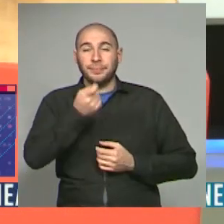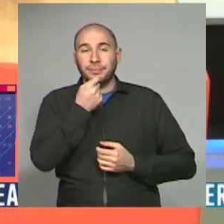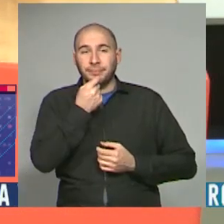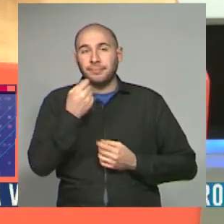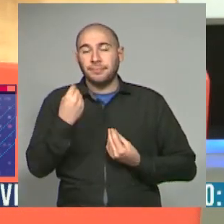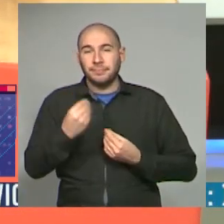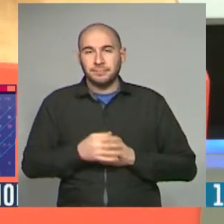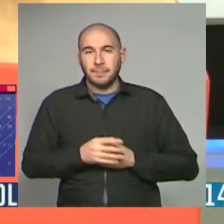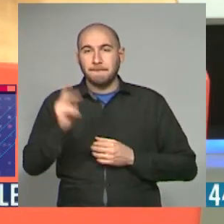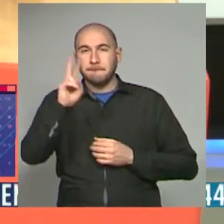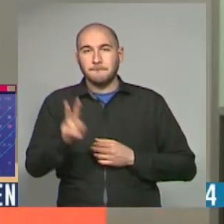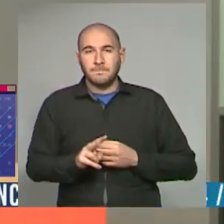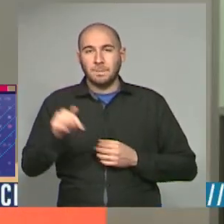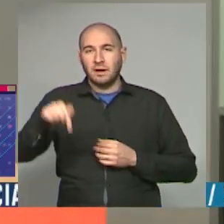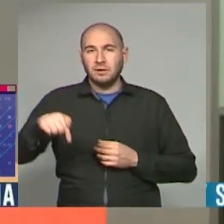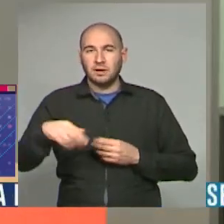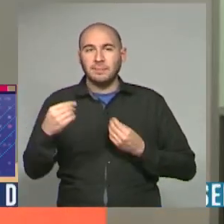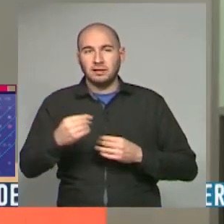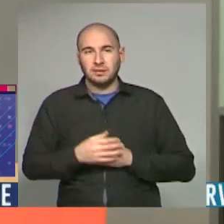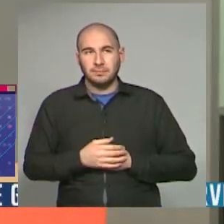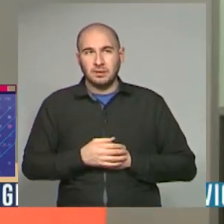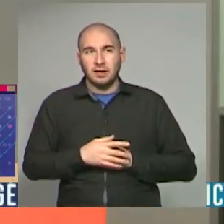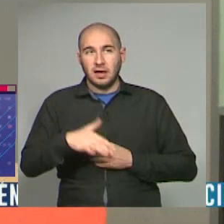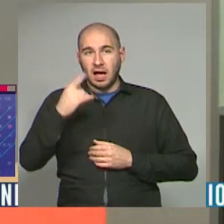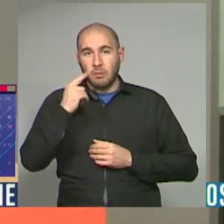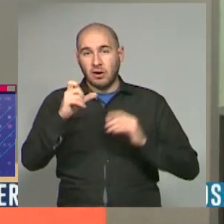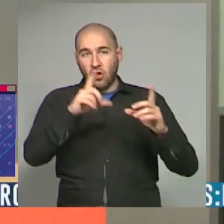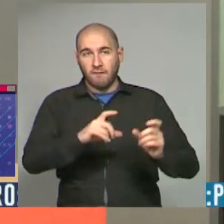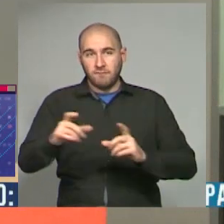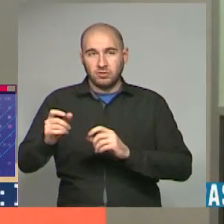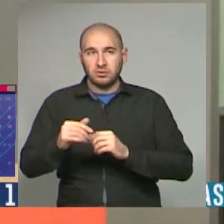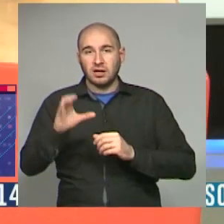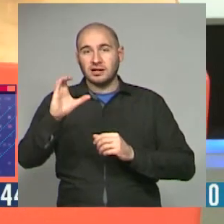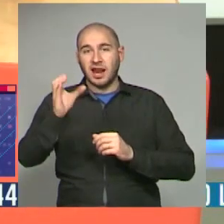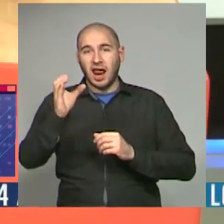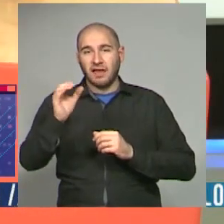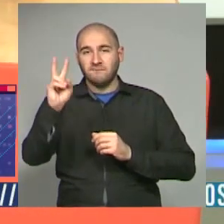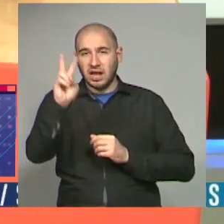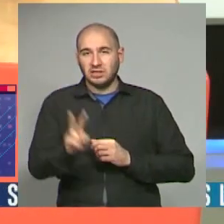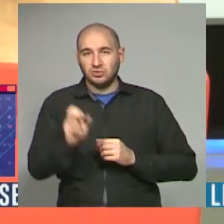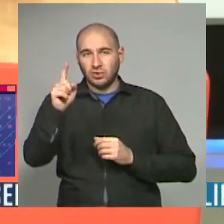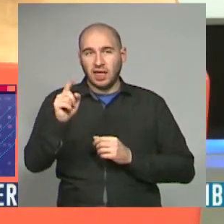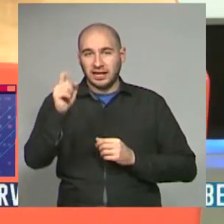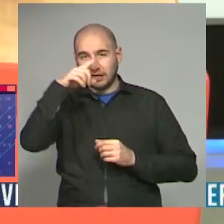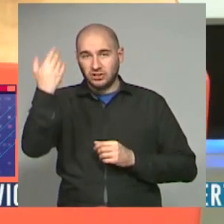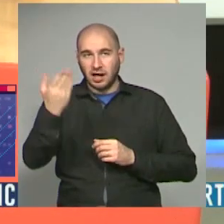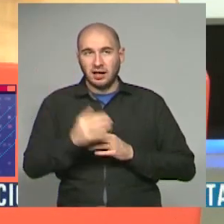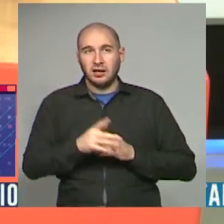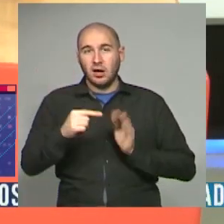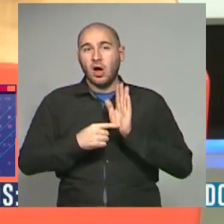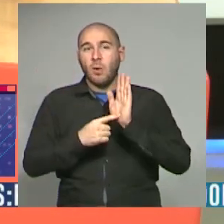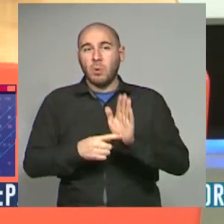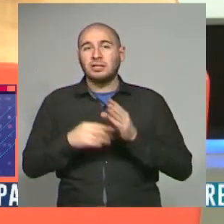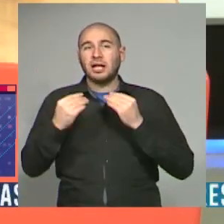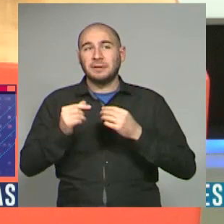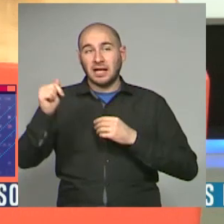ejemplo, Venezuela en este momento? ¿Te parece que veamos las imágenes de un canal venezolano, un canal internacional que está mostrando lo